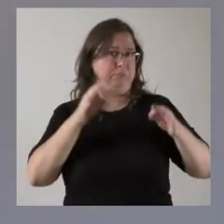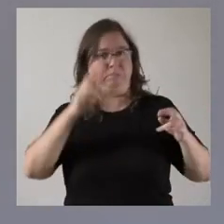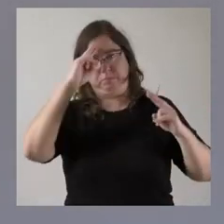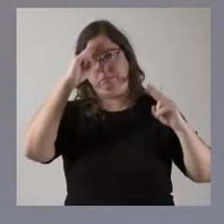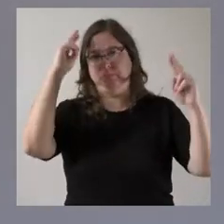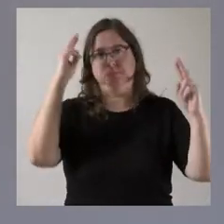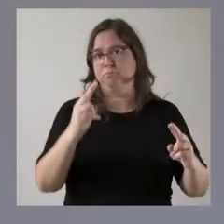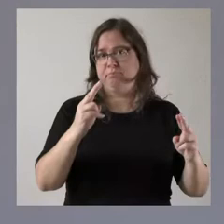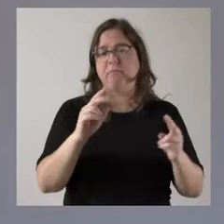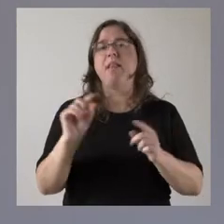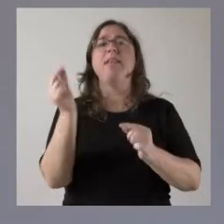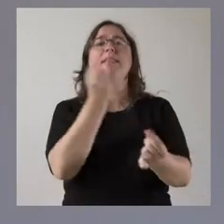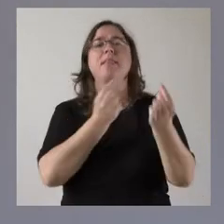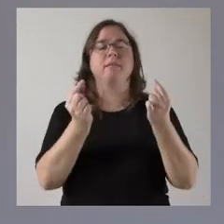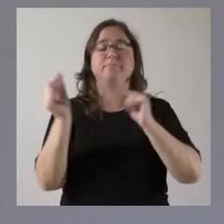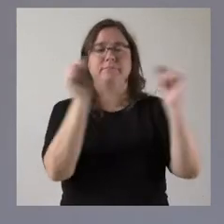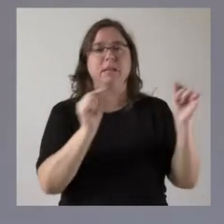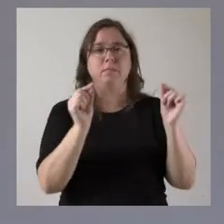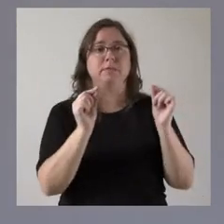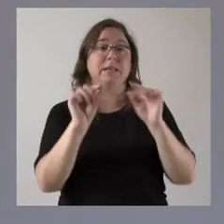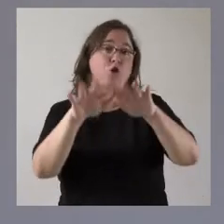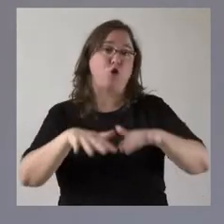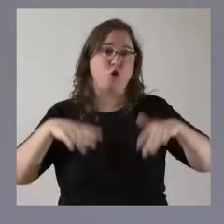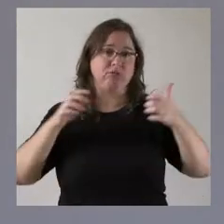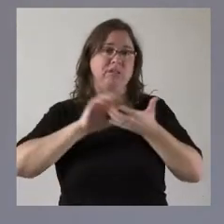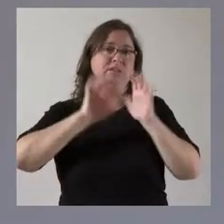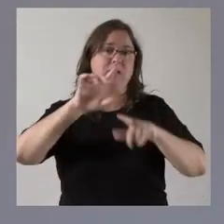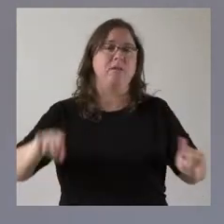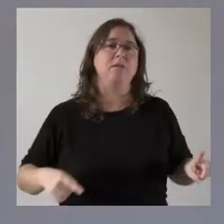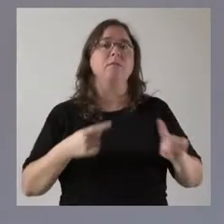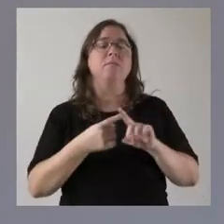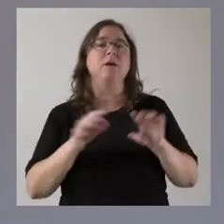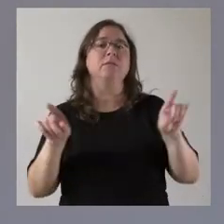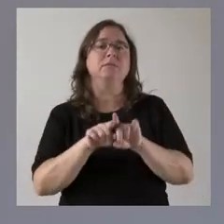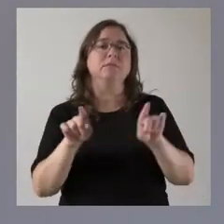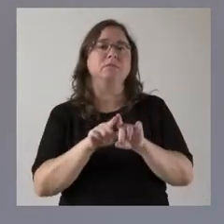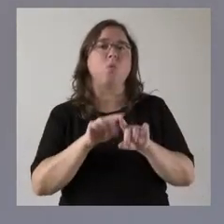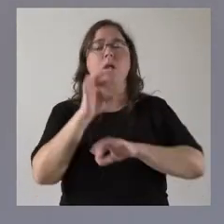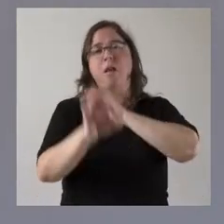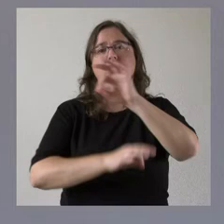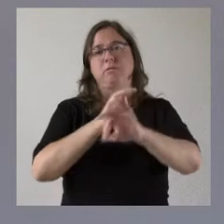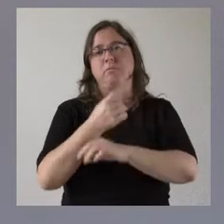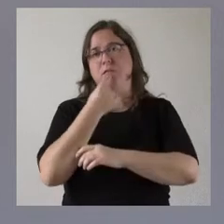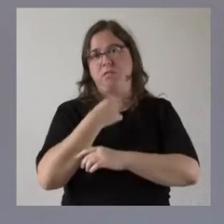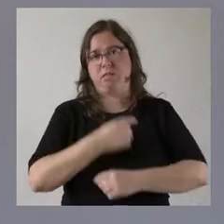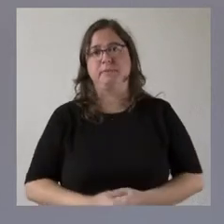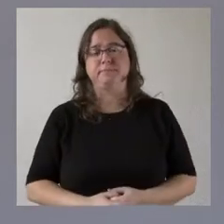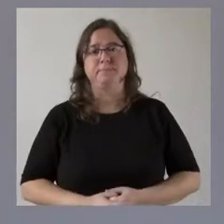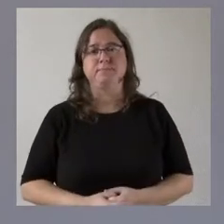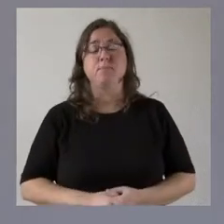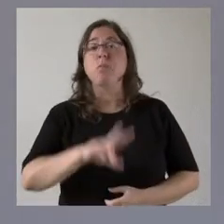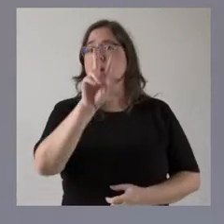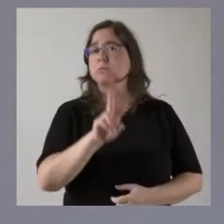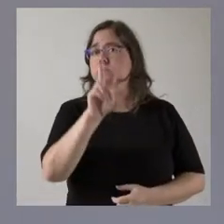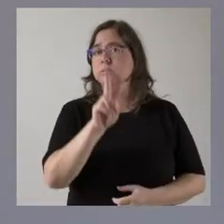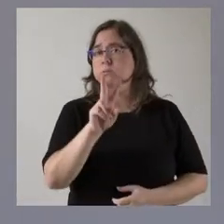con lo que es el debate en las cortes de Castilla y león y con Los acuerdos que la asamblea legislativa de nuestra comunidad Autónoma Determine en segundo lugar